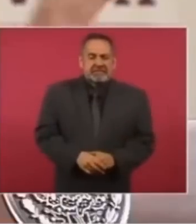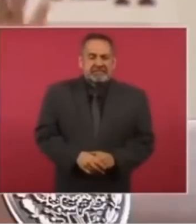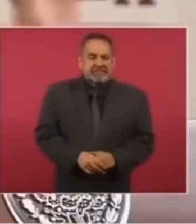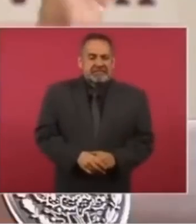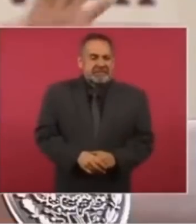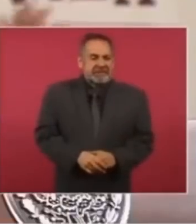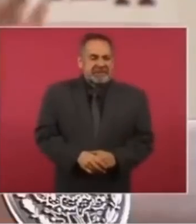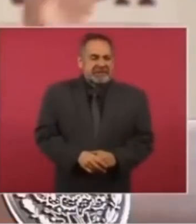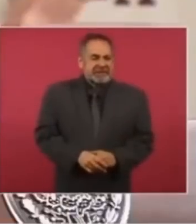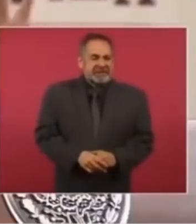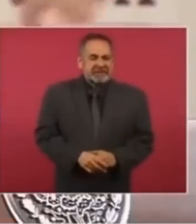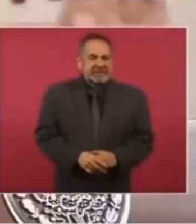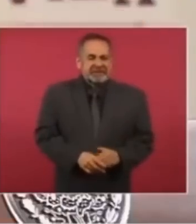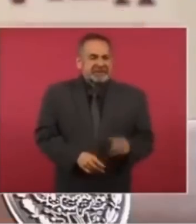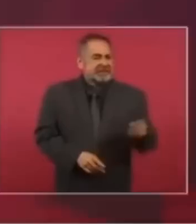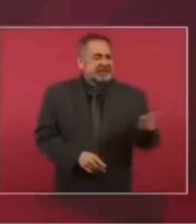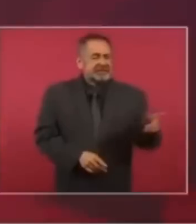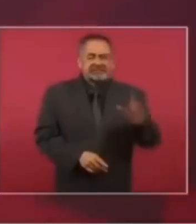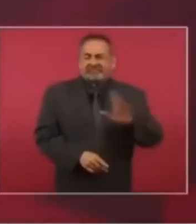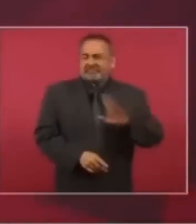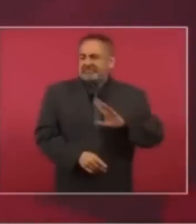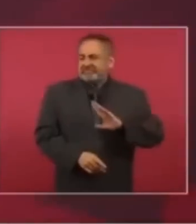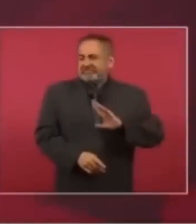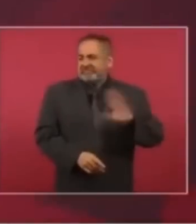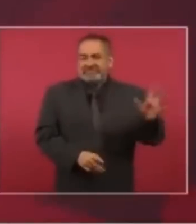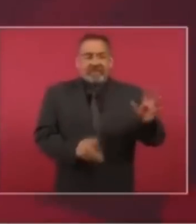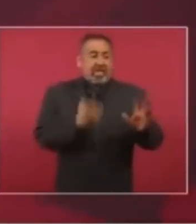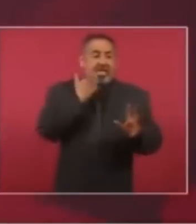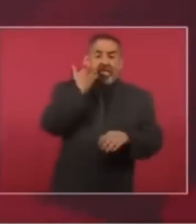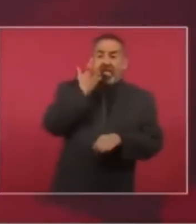Están actuando de manera facciosa.